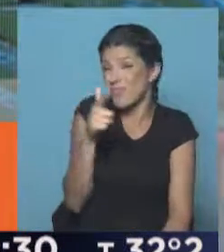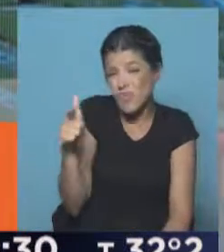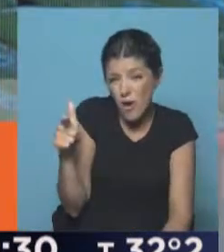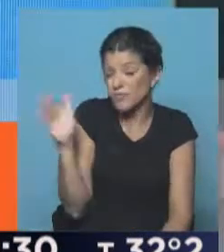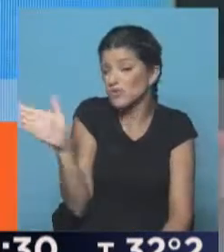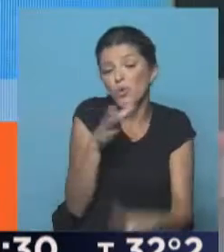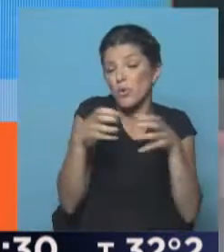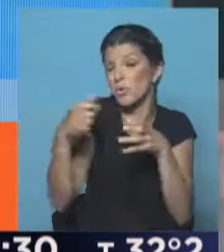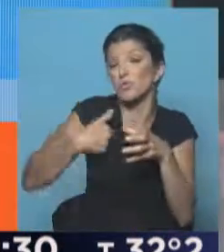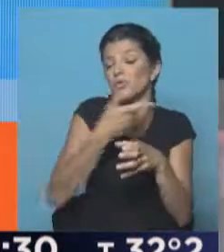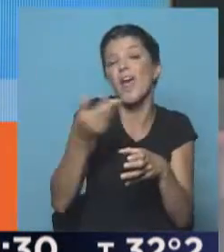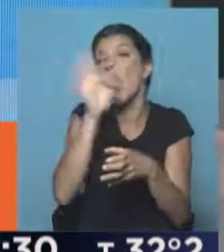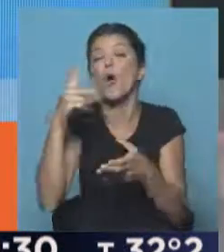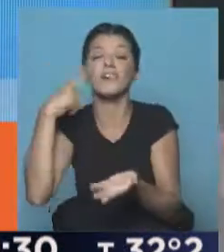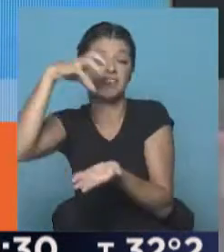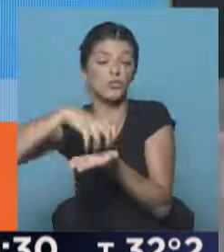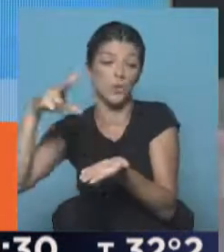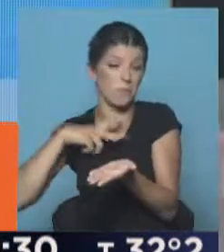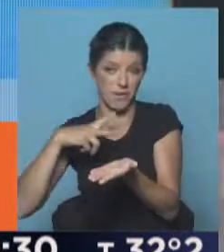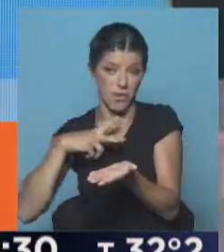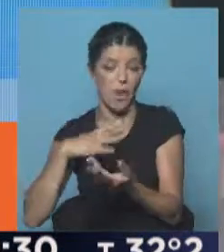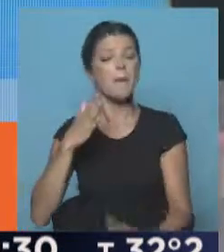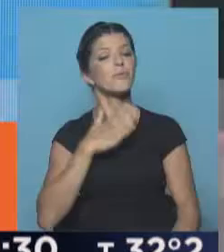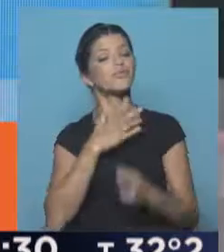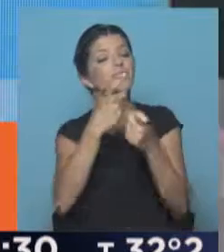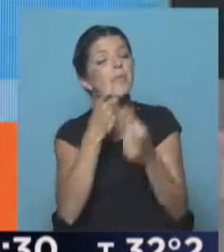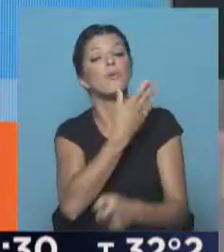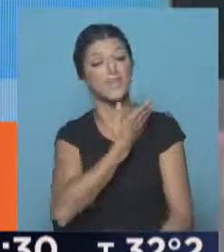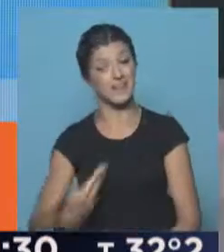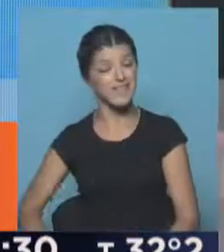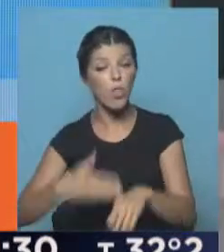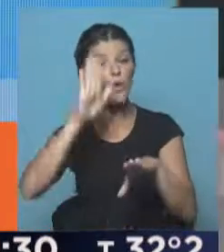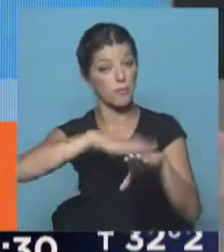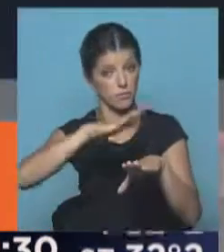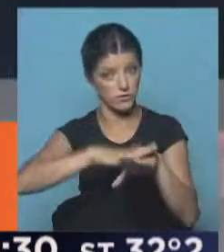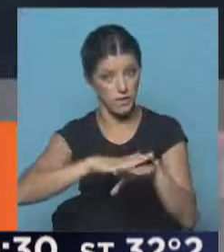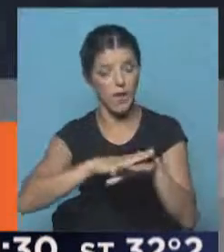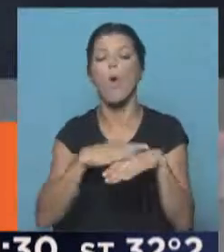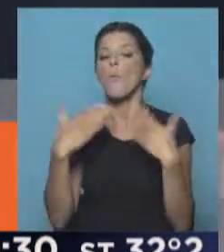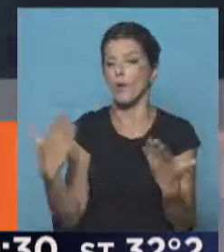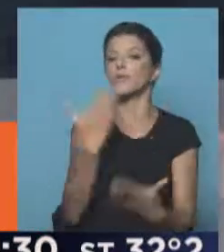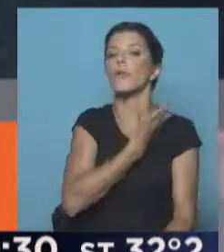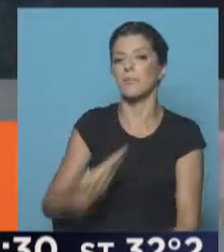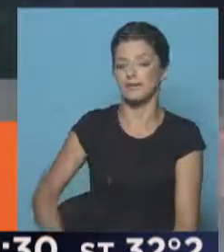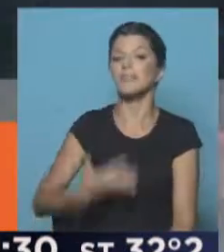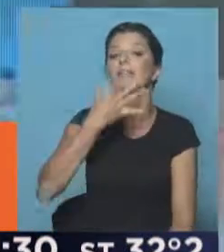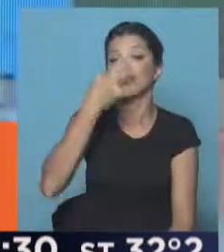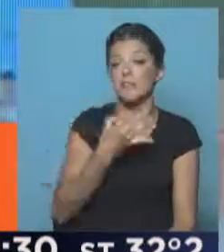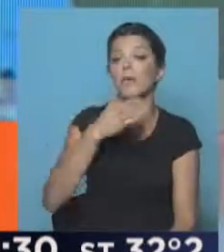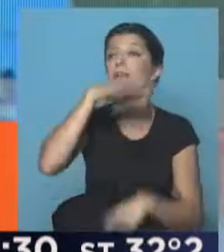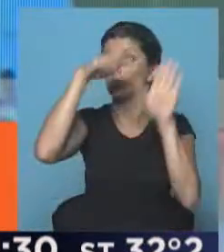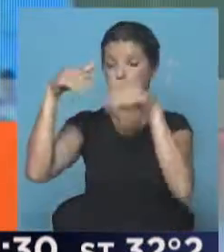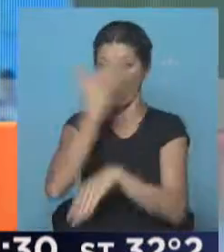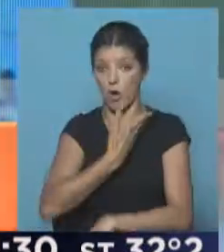o de instituciones privadas nosotros estamos que el estado se haga cargo y por eso es que el presidente tomó la iniciativa y convocó a los gobernadores estos